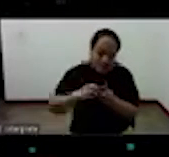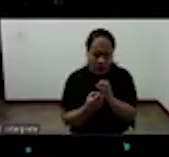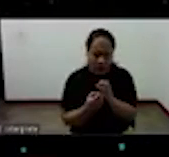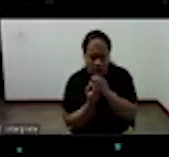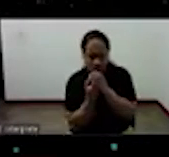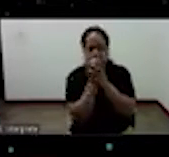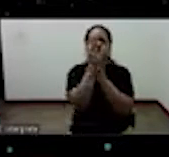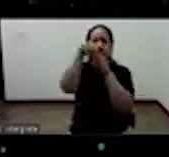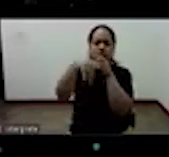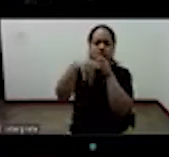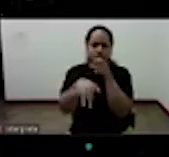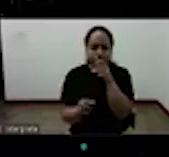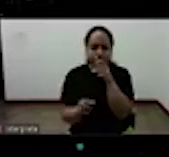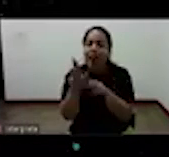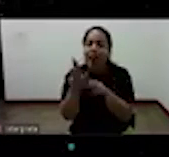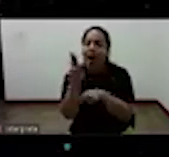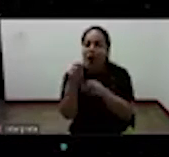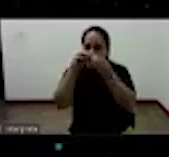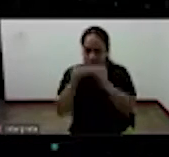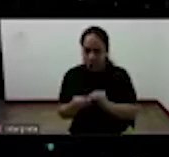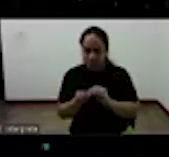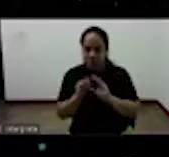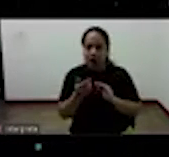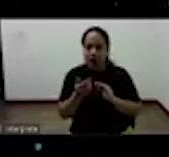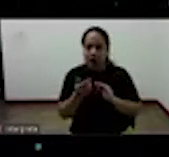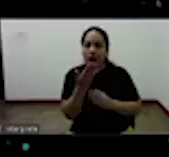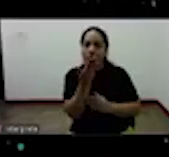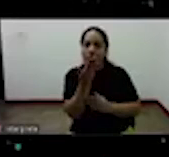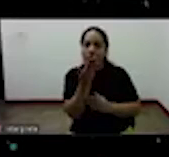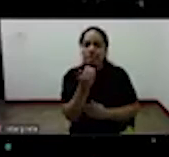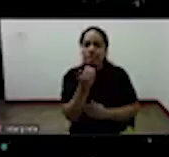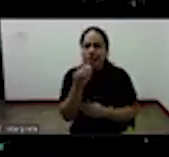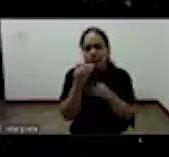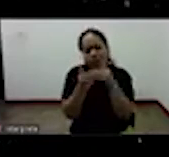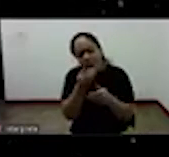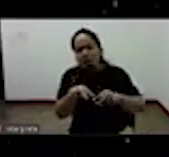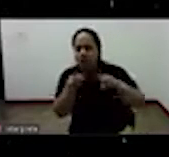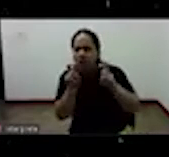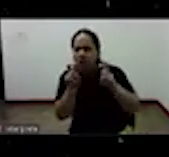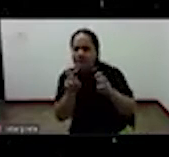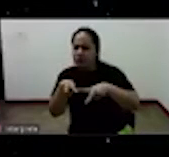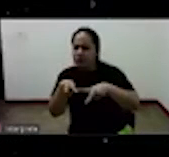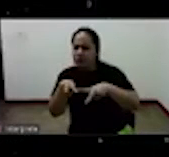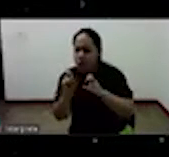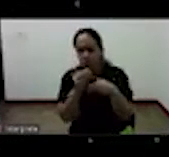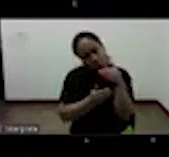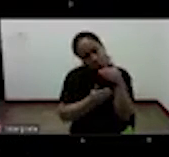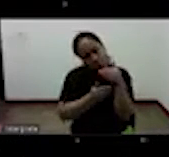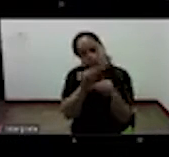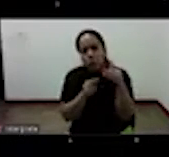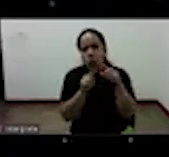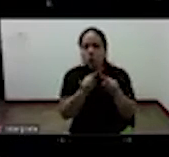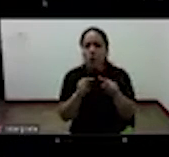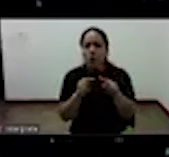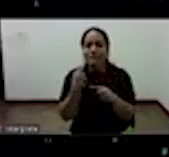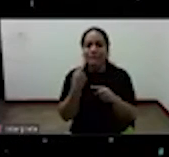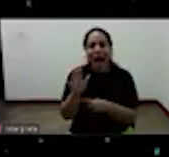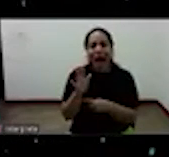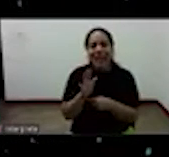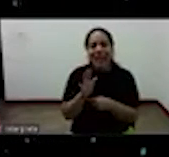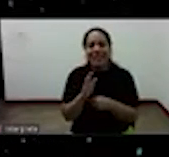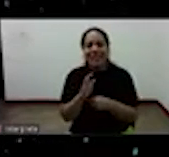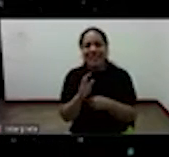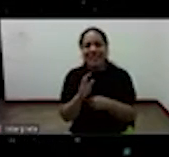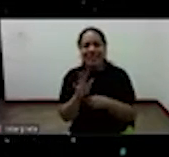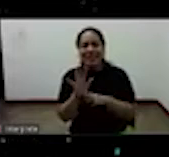particular. Entonces estas incursiones son unas especies de contaminaciones, como les decía, entre la